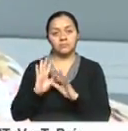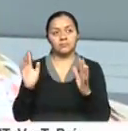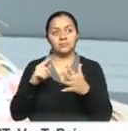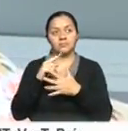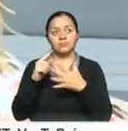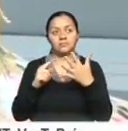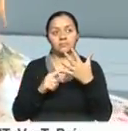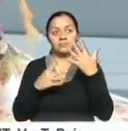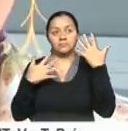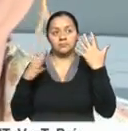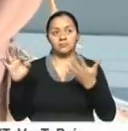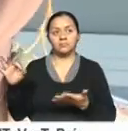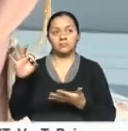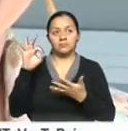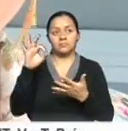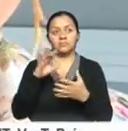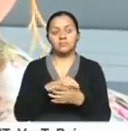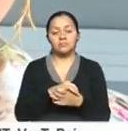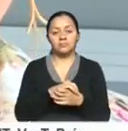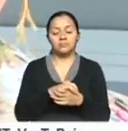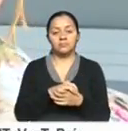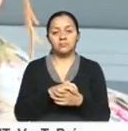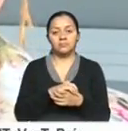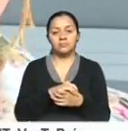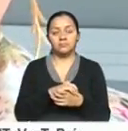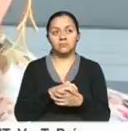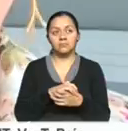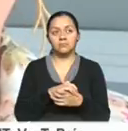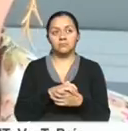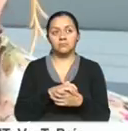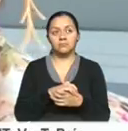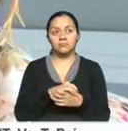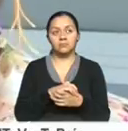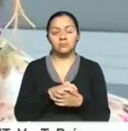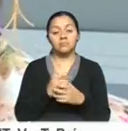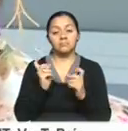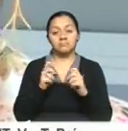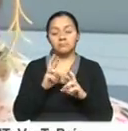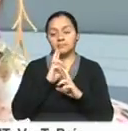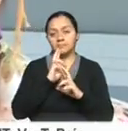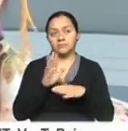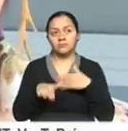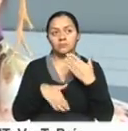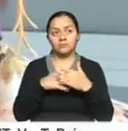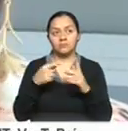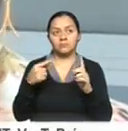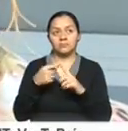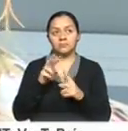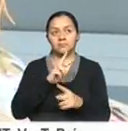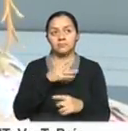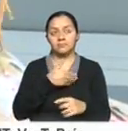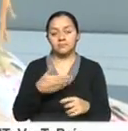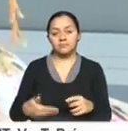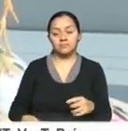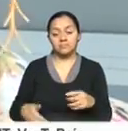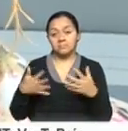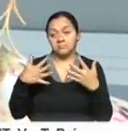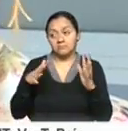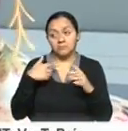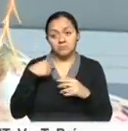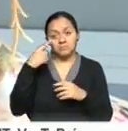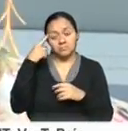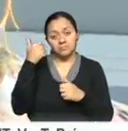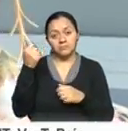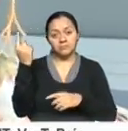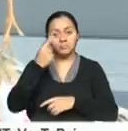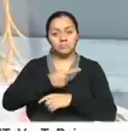sectores políticos que representan al país y los cuales fueron contestados por el vicepresidente, de tal forma que creo que fue una